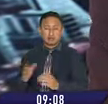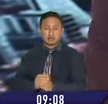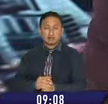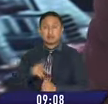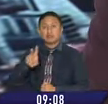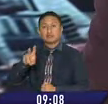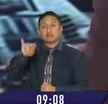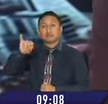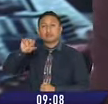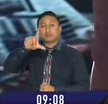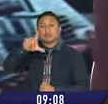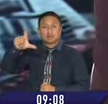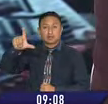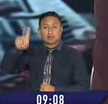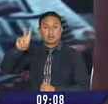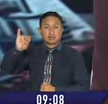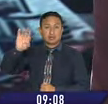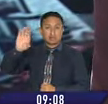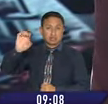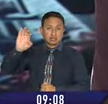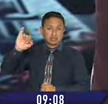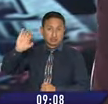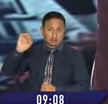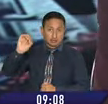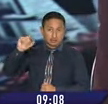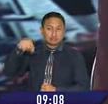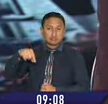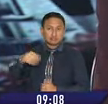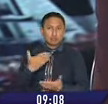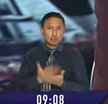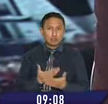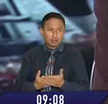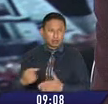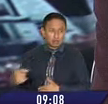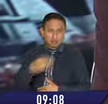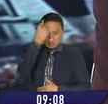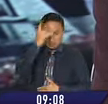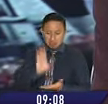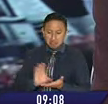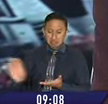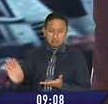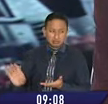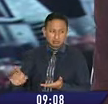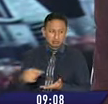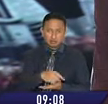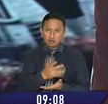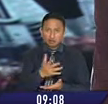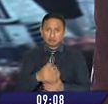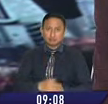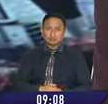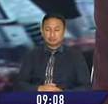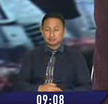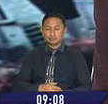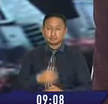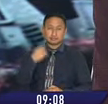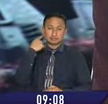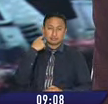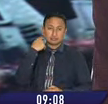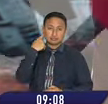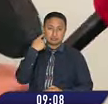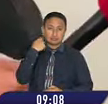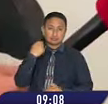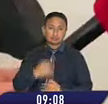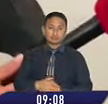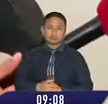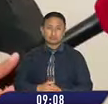Villavicencio. Según el legislador, no existe argumento alguno para que la decisión tomada por los comisionados. Veamos. No